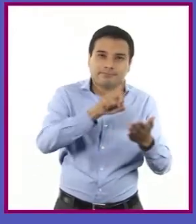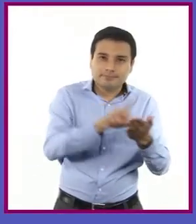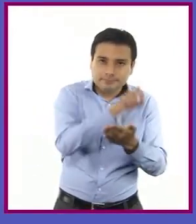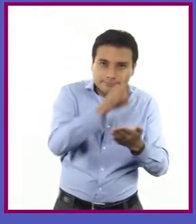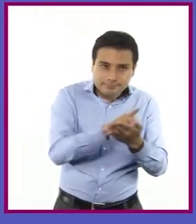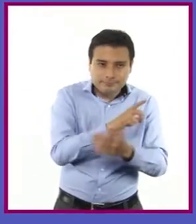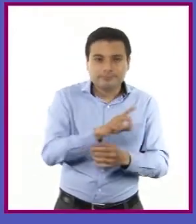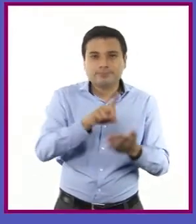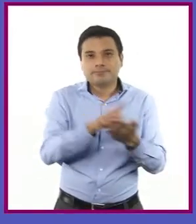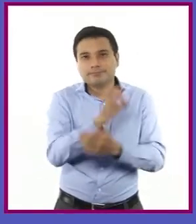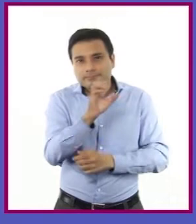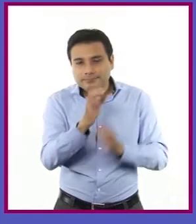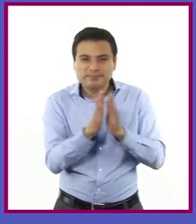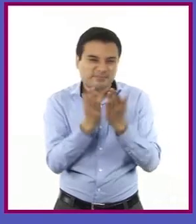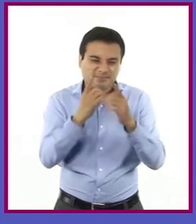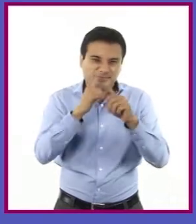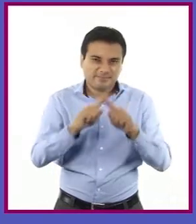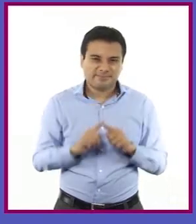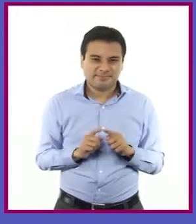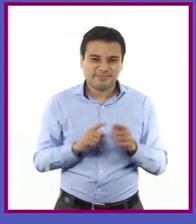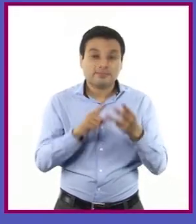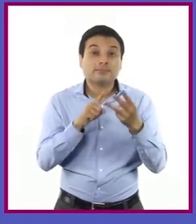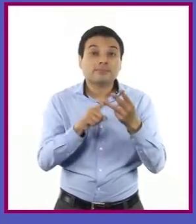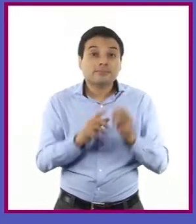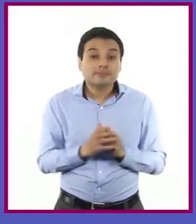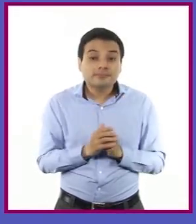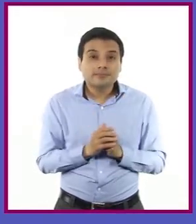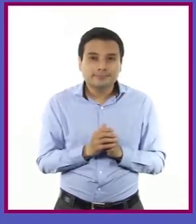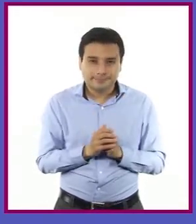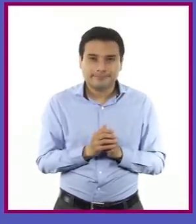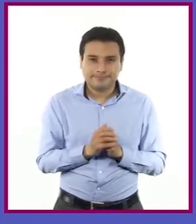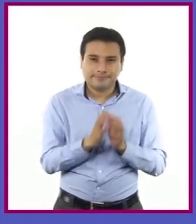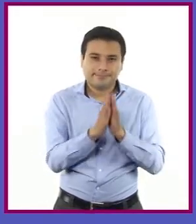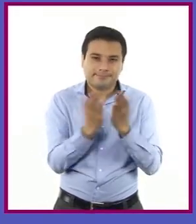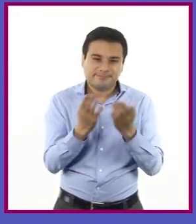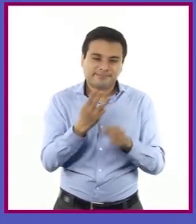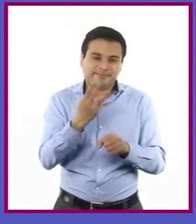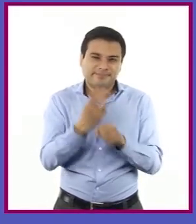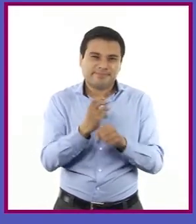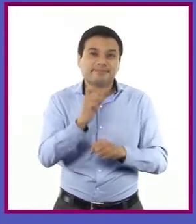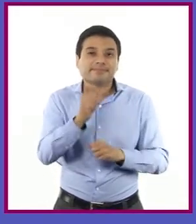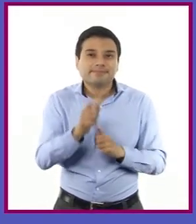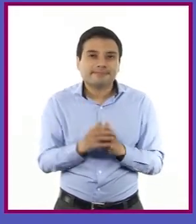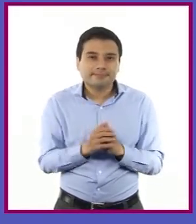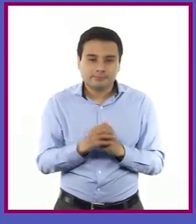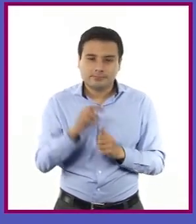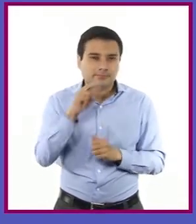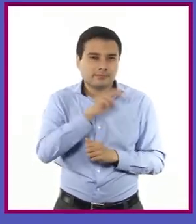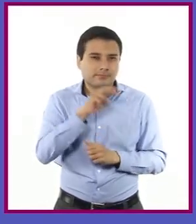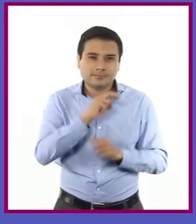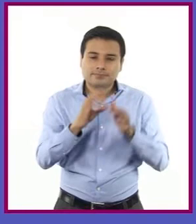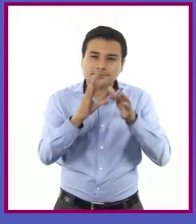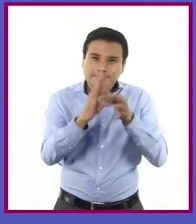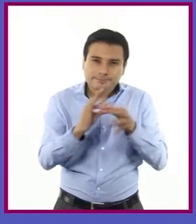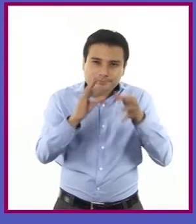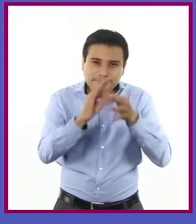las fuentes terciarias organizan a las dos anteriores para facilitar el acceso rápido de la información, como las bibliografías,